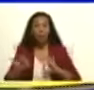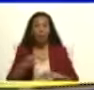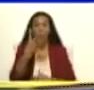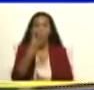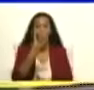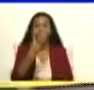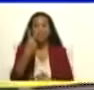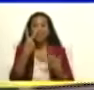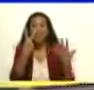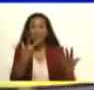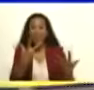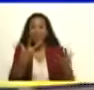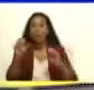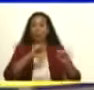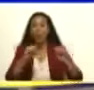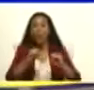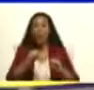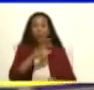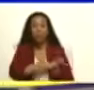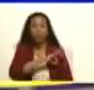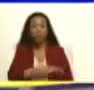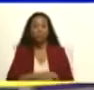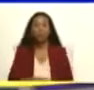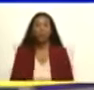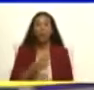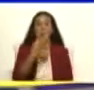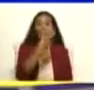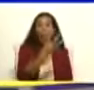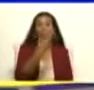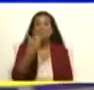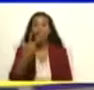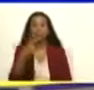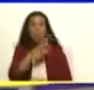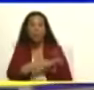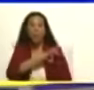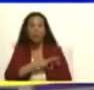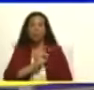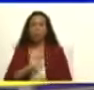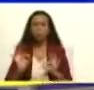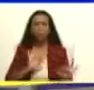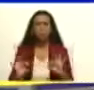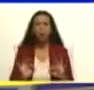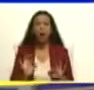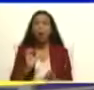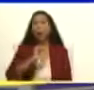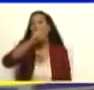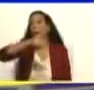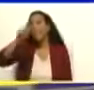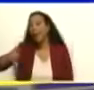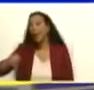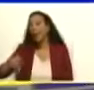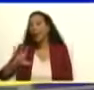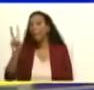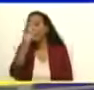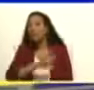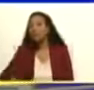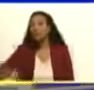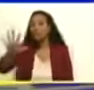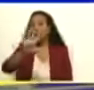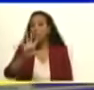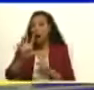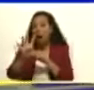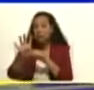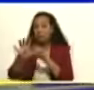43 movimientos sociales, todas las columnas, pueden descargar esta app o esta app que se llama Venezuela Toda, y en